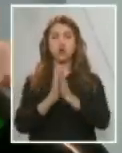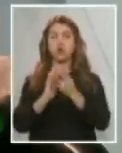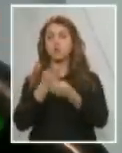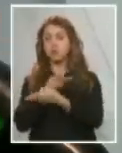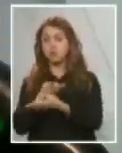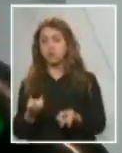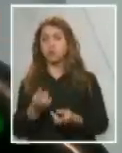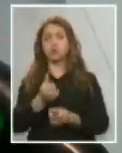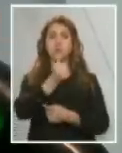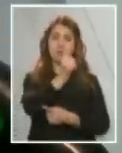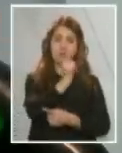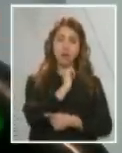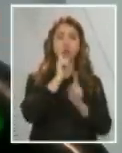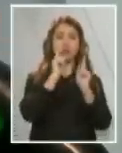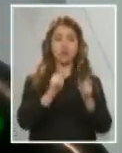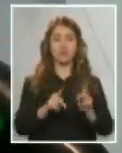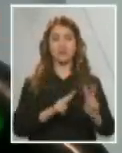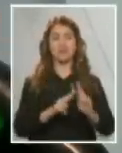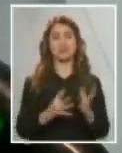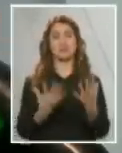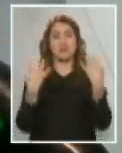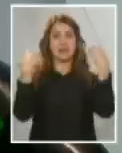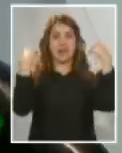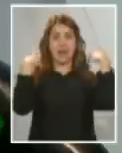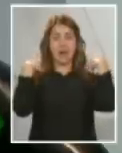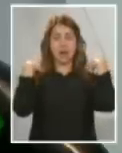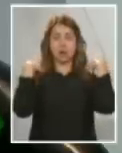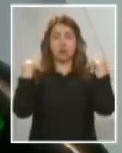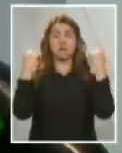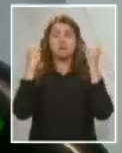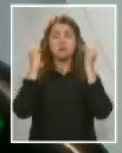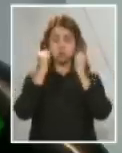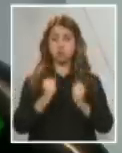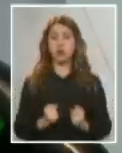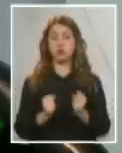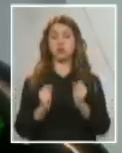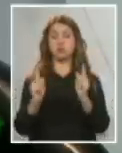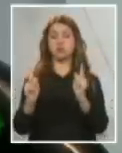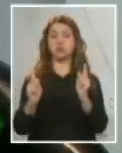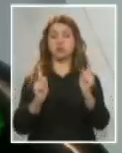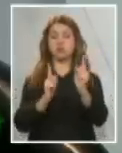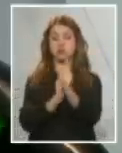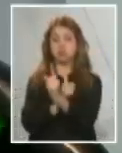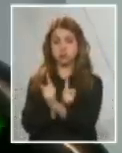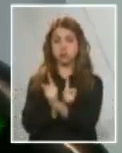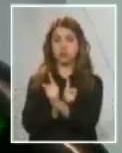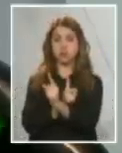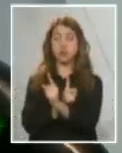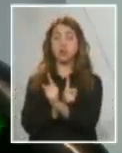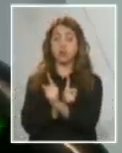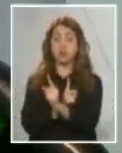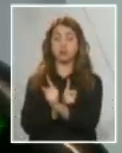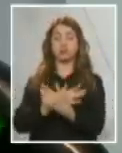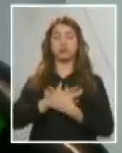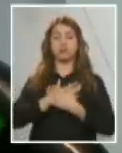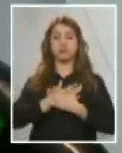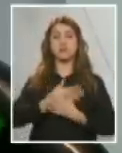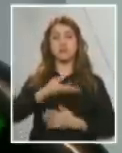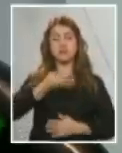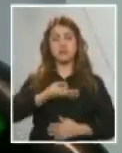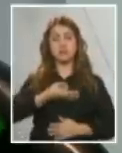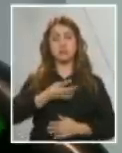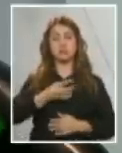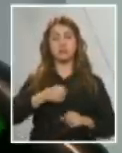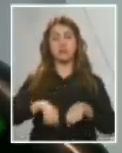público, privado, que tiene que hacerse cargo, que tiene que ponerse en el lugar del otro y que tiene que efectivamente no solo